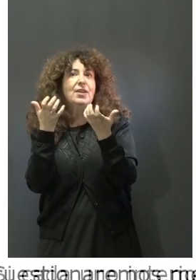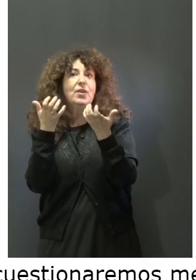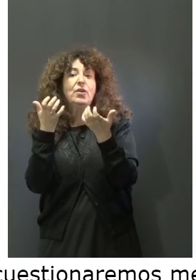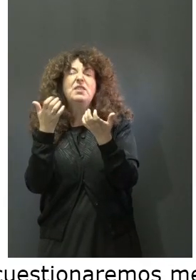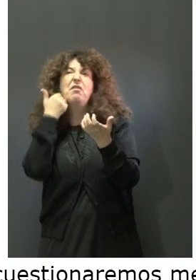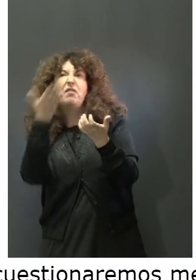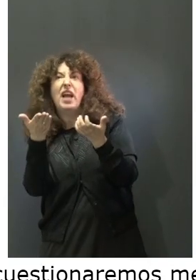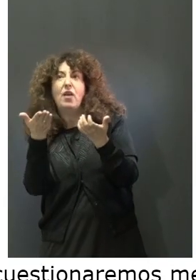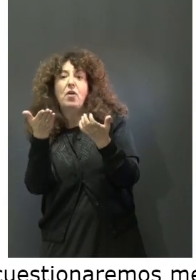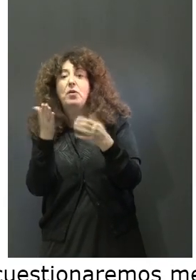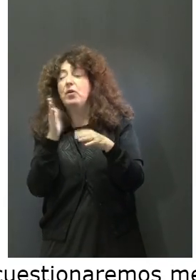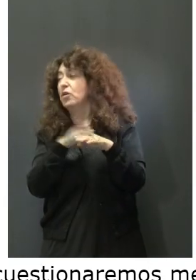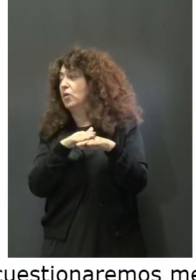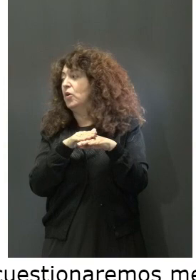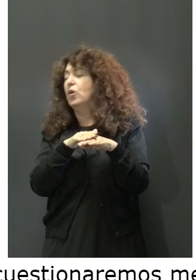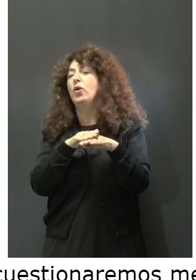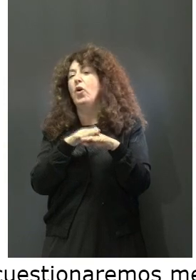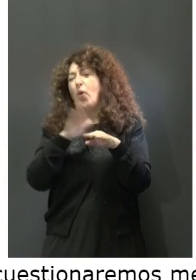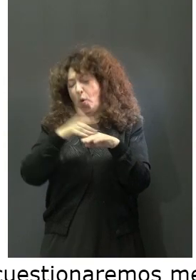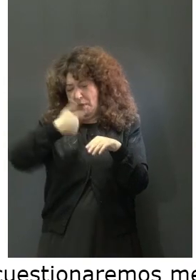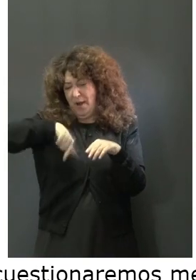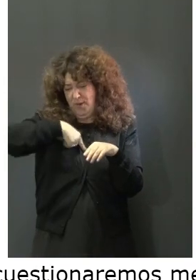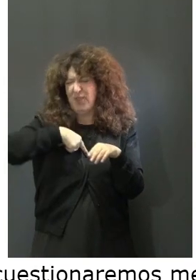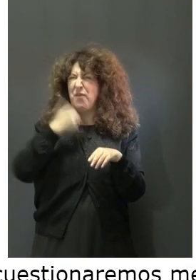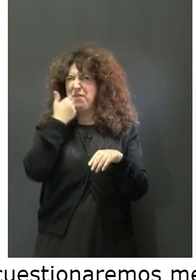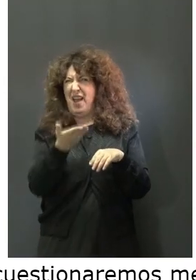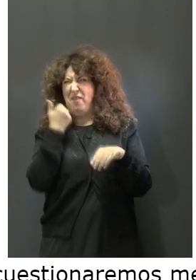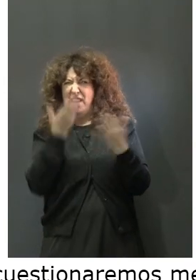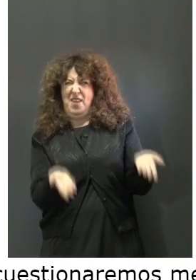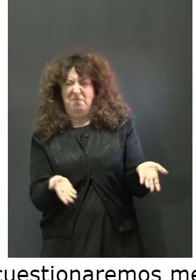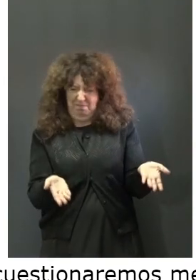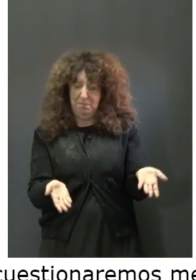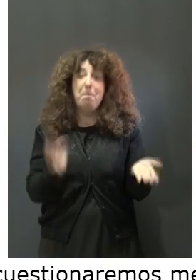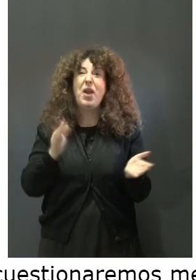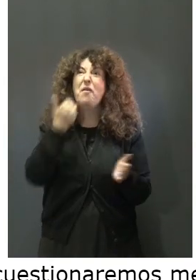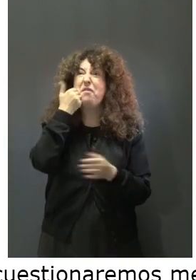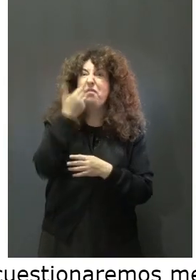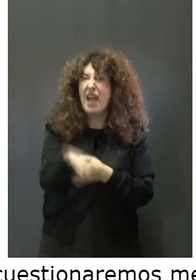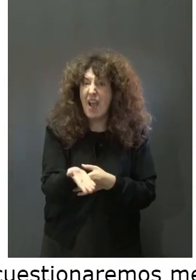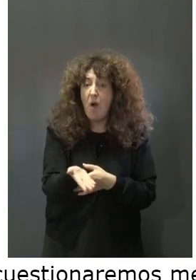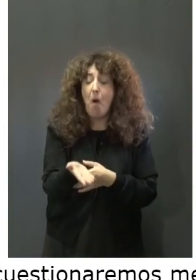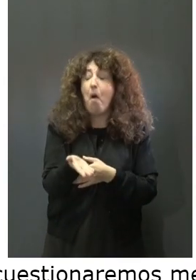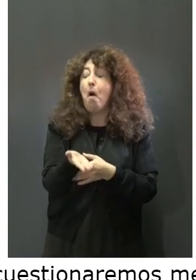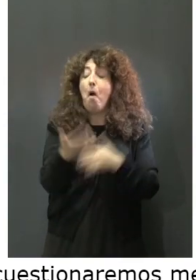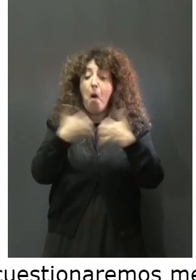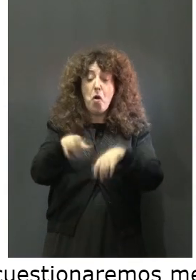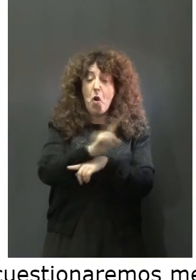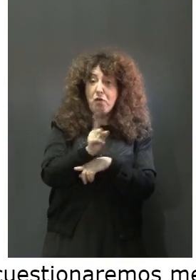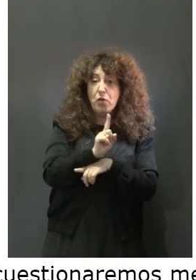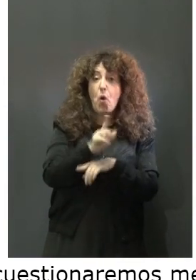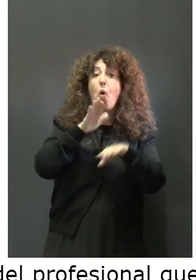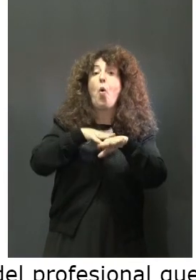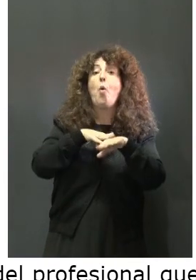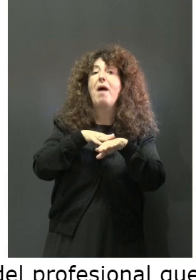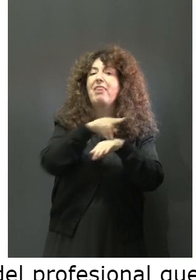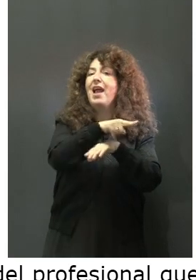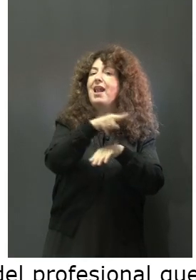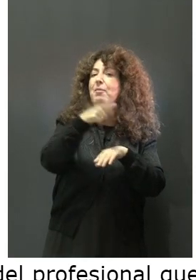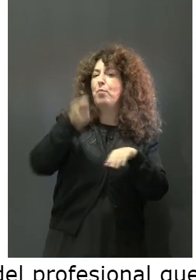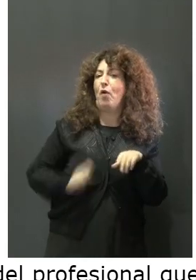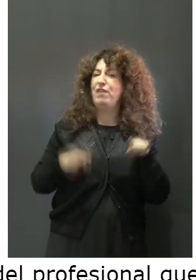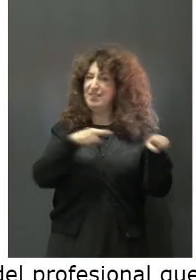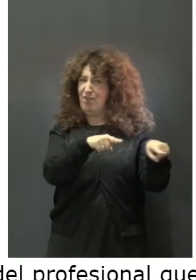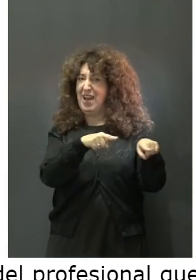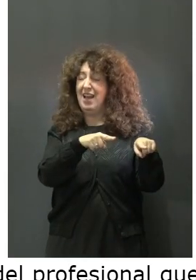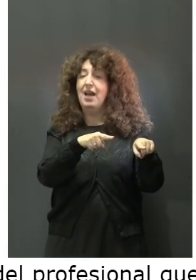Si es feo, pues bueno, también es gusto. A lo mejor es feo y no es feo. Pero si es feo o no funciona algo así, es culpa del profesional.